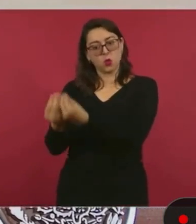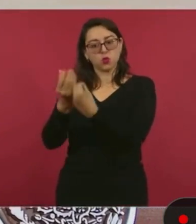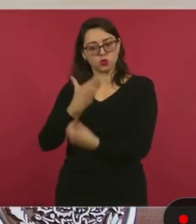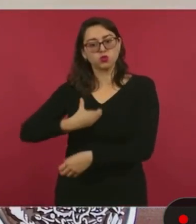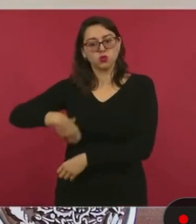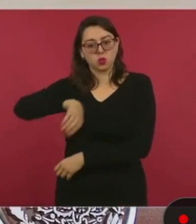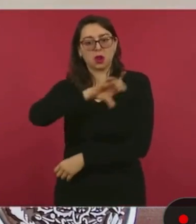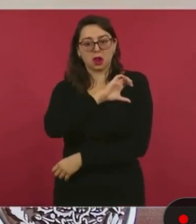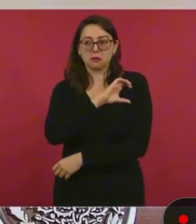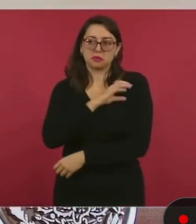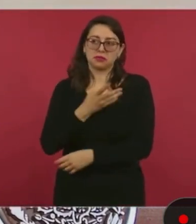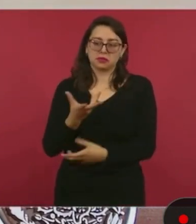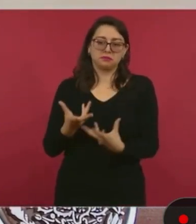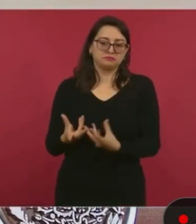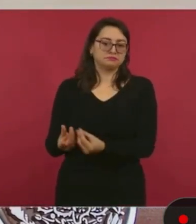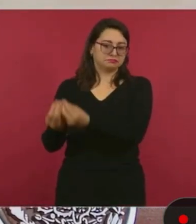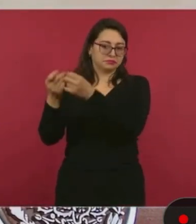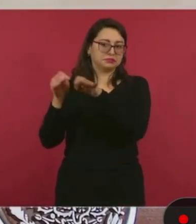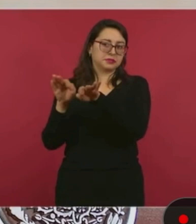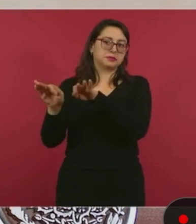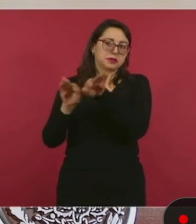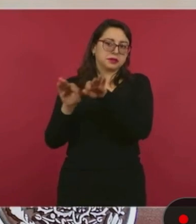va a participar